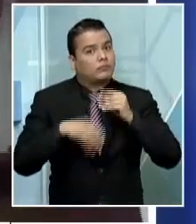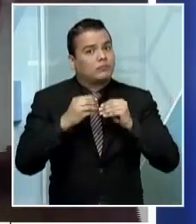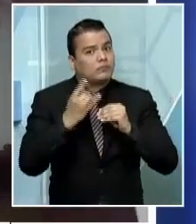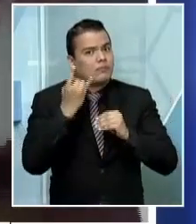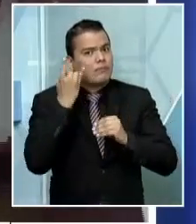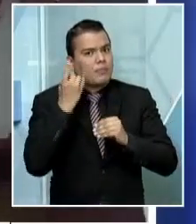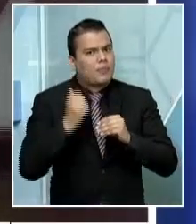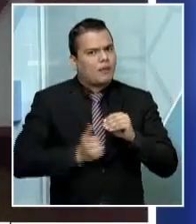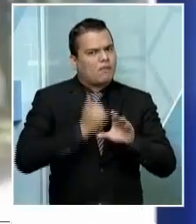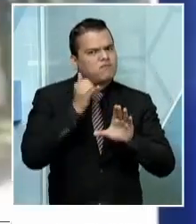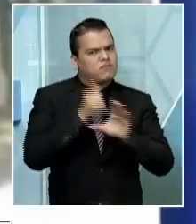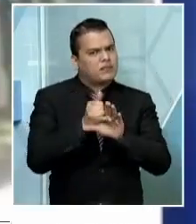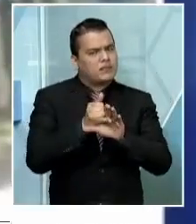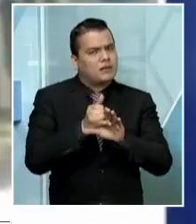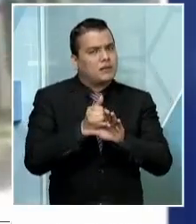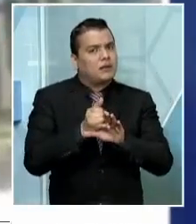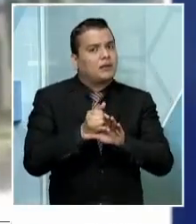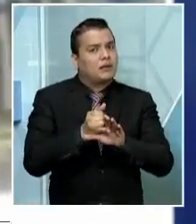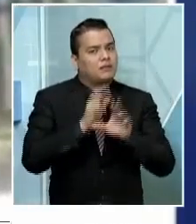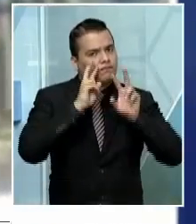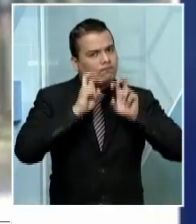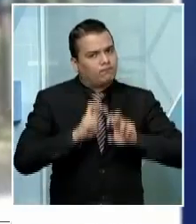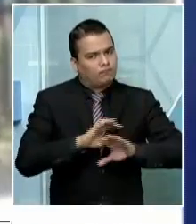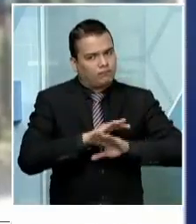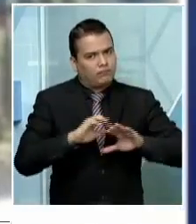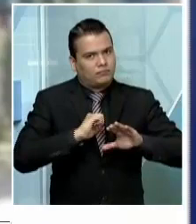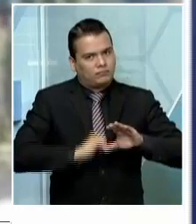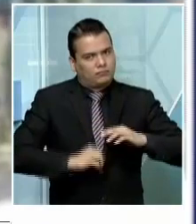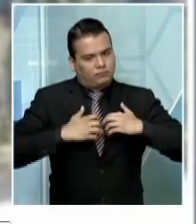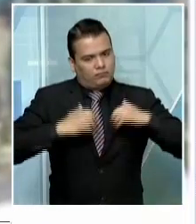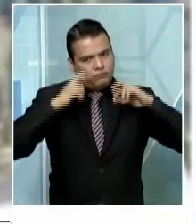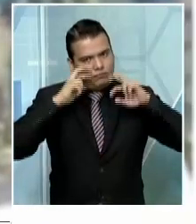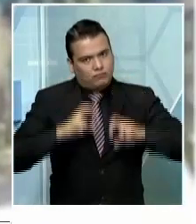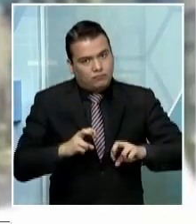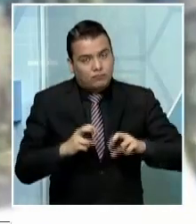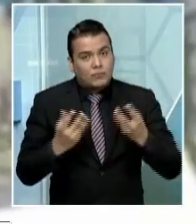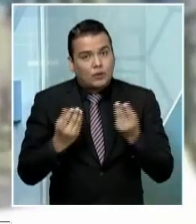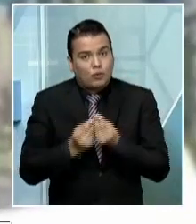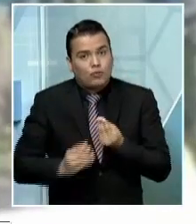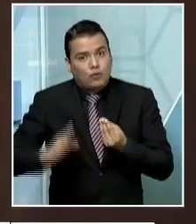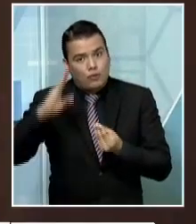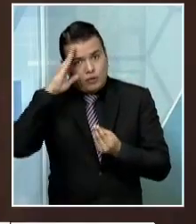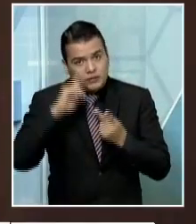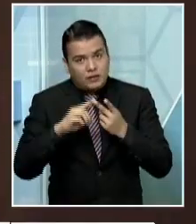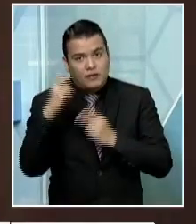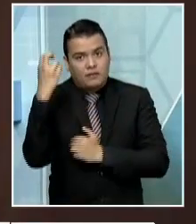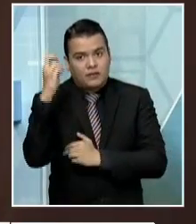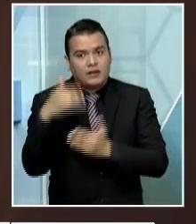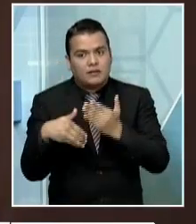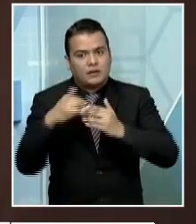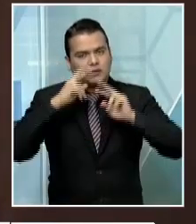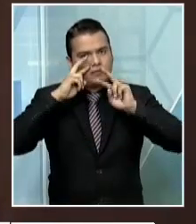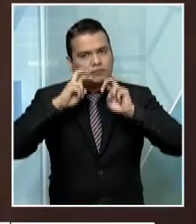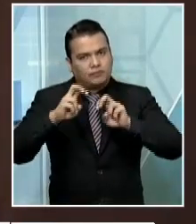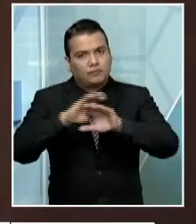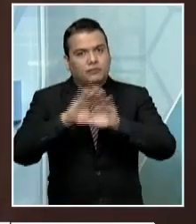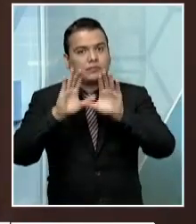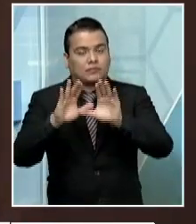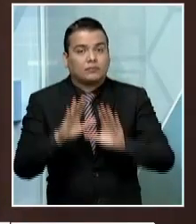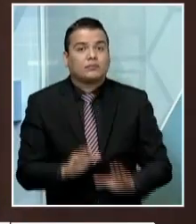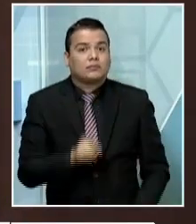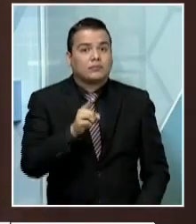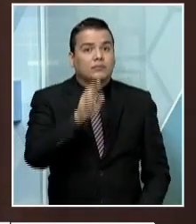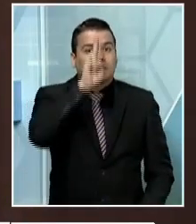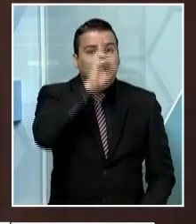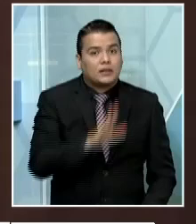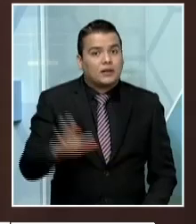o no violencia sexual. La Fiscalía y la Policía asumieron la investigación de este crimen. Pedimos a la Policía Nacional, a